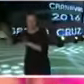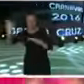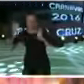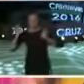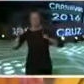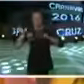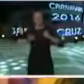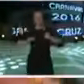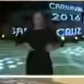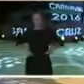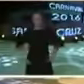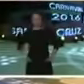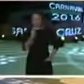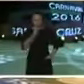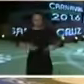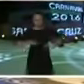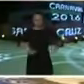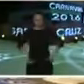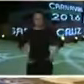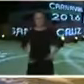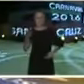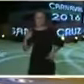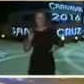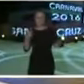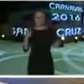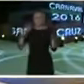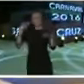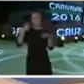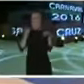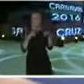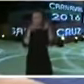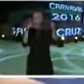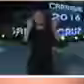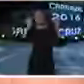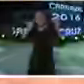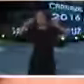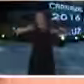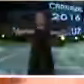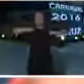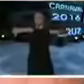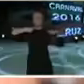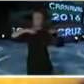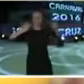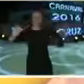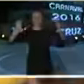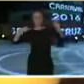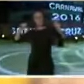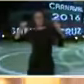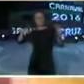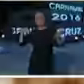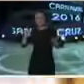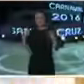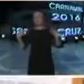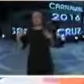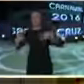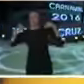abdominal. Caña aquí, estoy gordita, ¿ves? Yo soy pop y sana, pues yo hago crossfit con mi prima